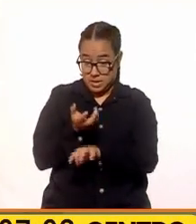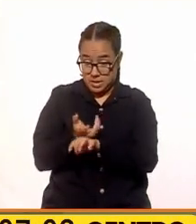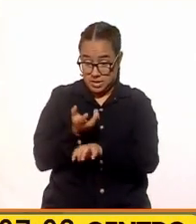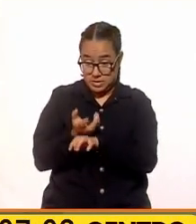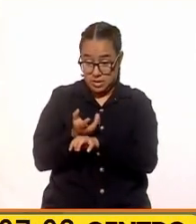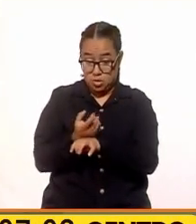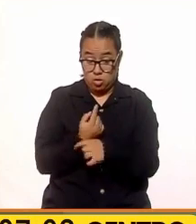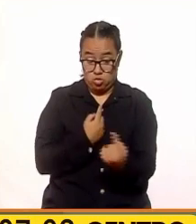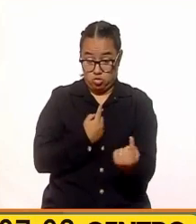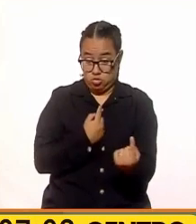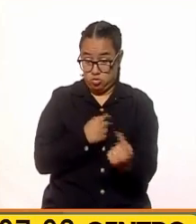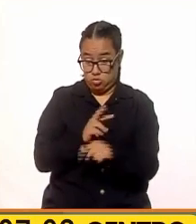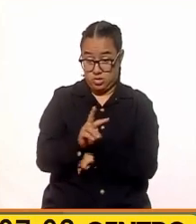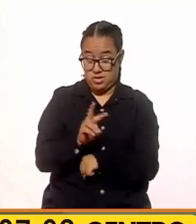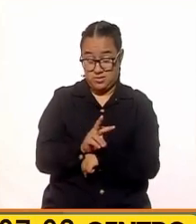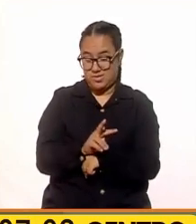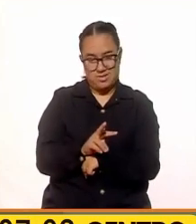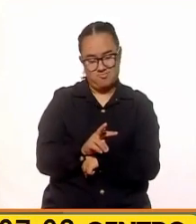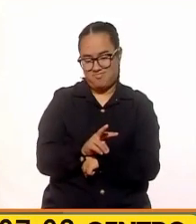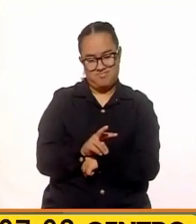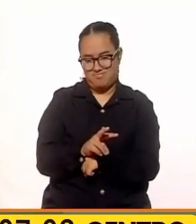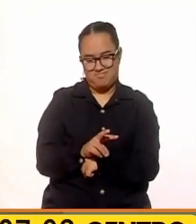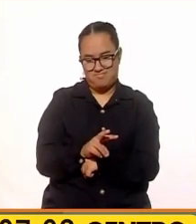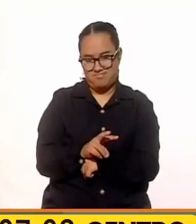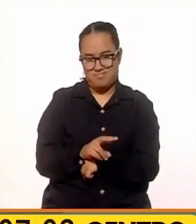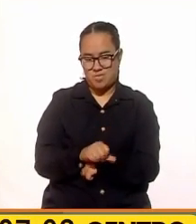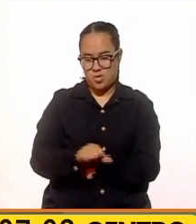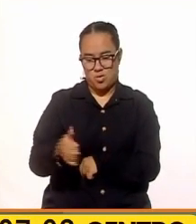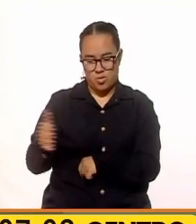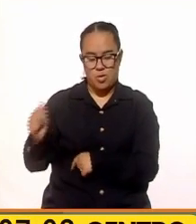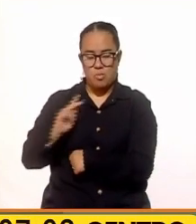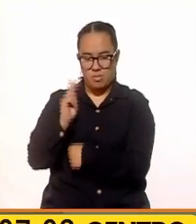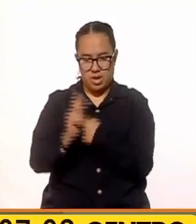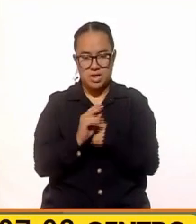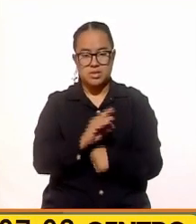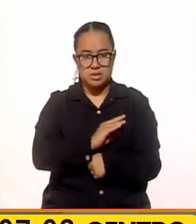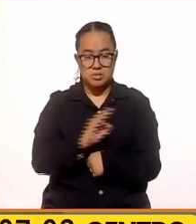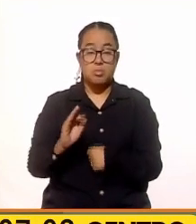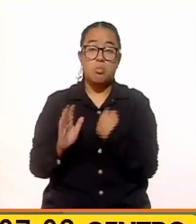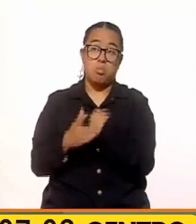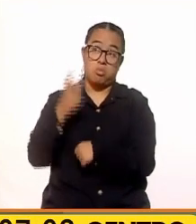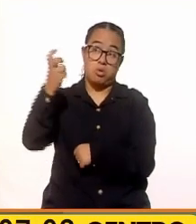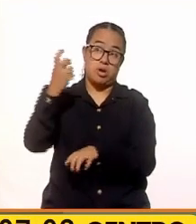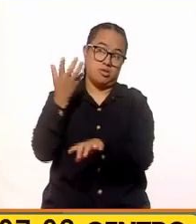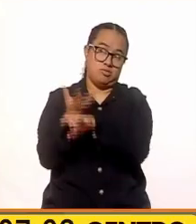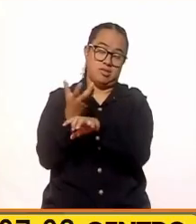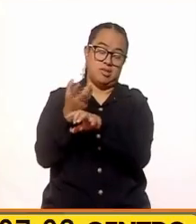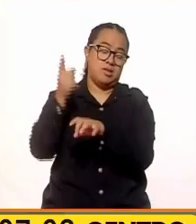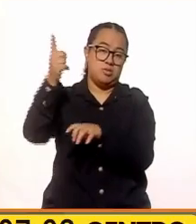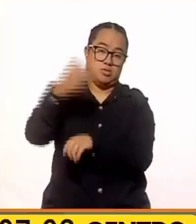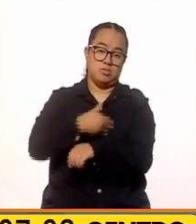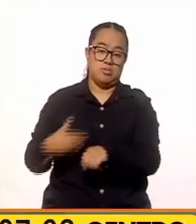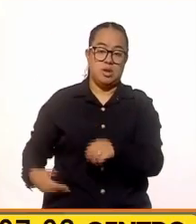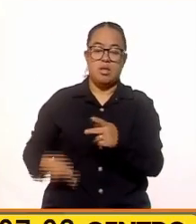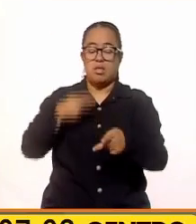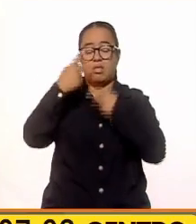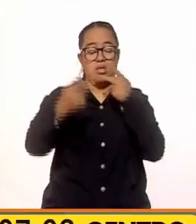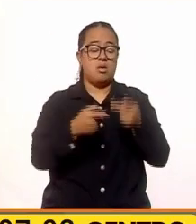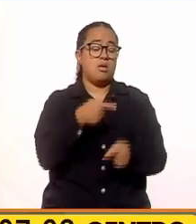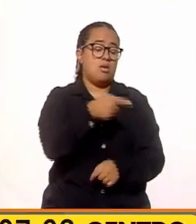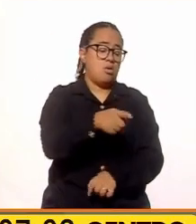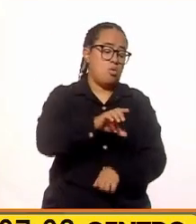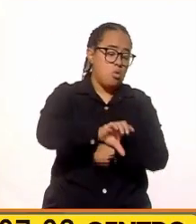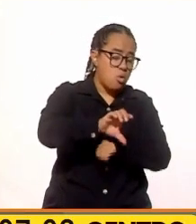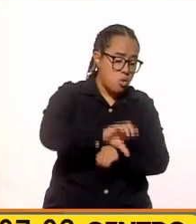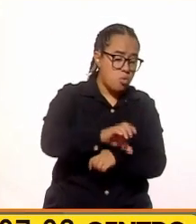allá de Venezuela. Por eso sus amenazas de una manera muy grave hacia Colombia, hacia